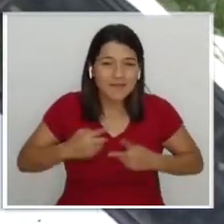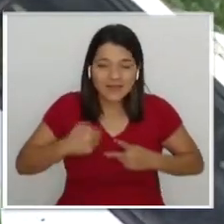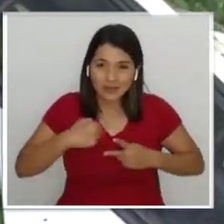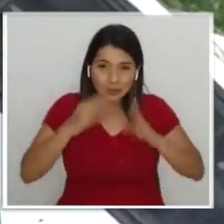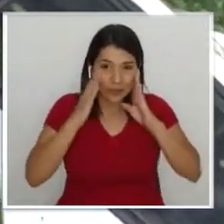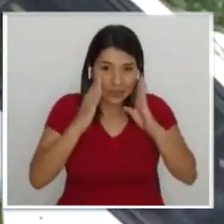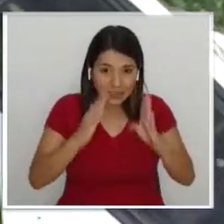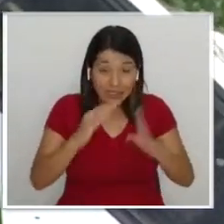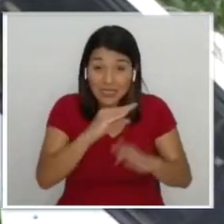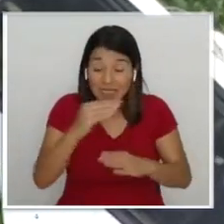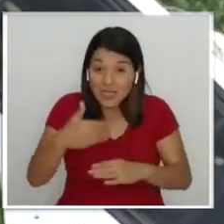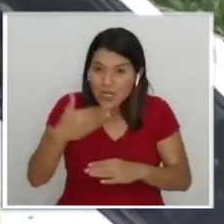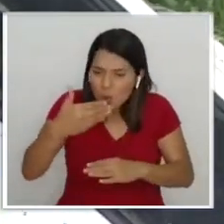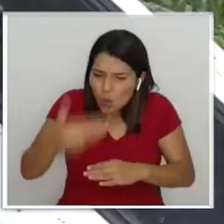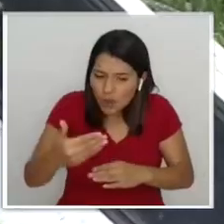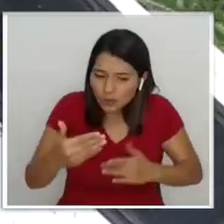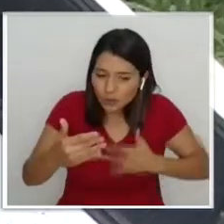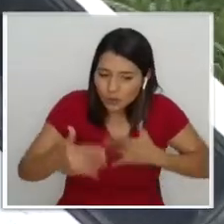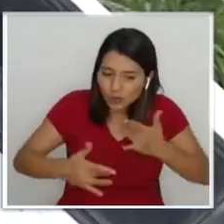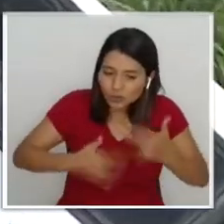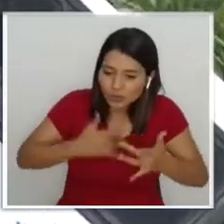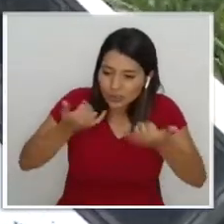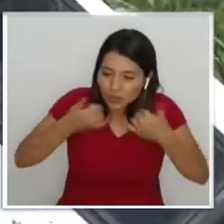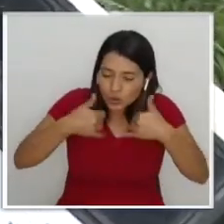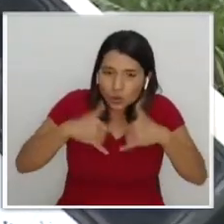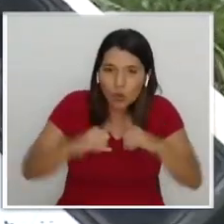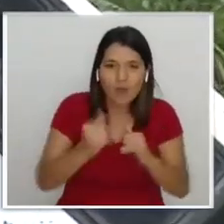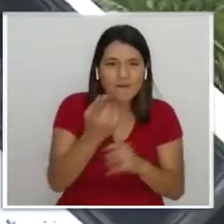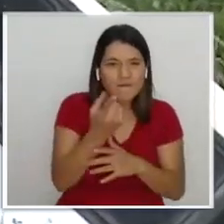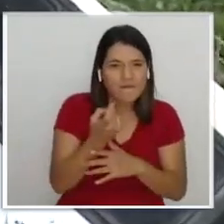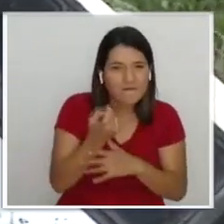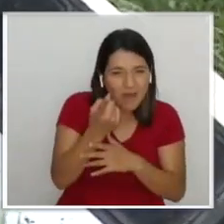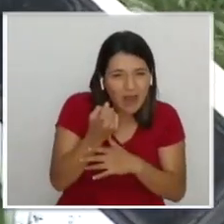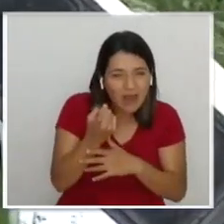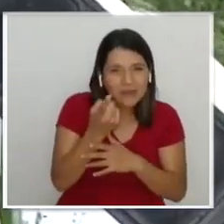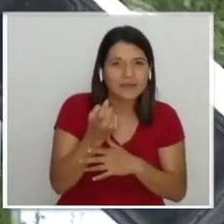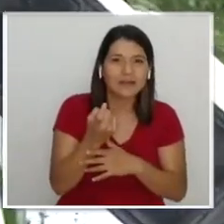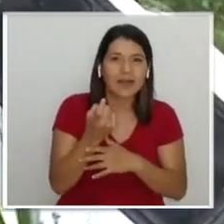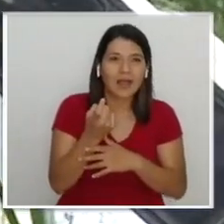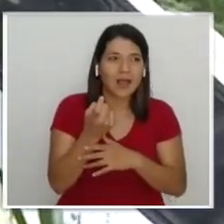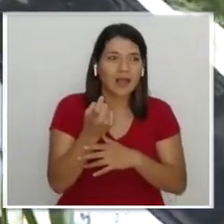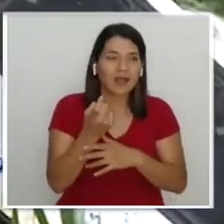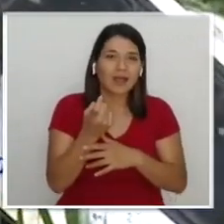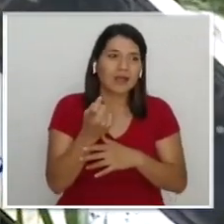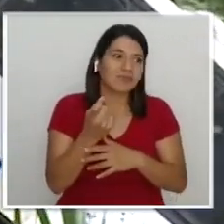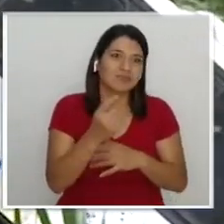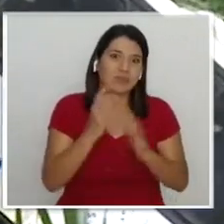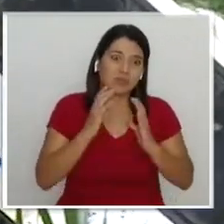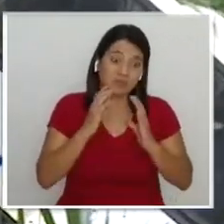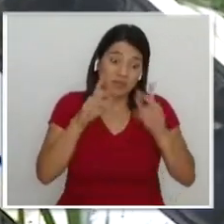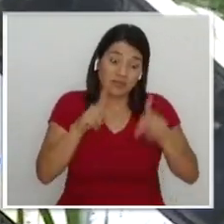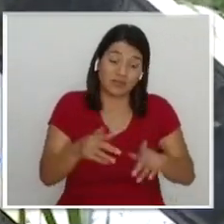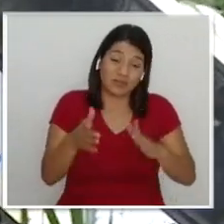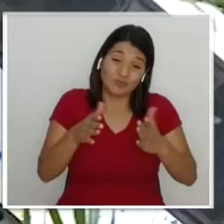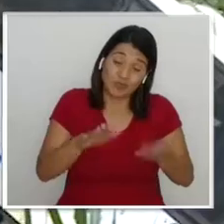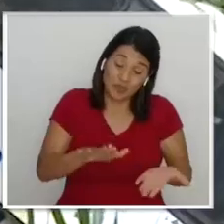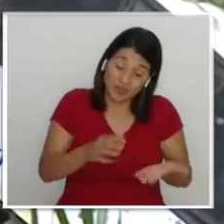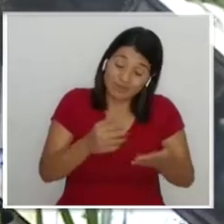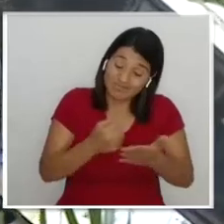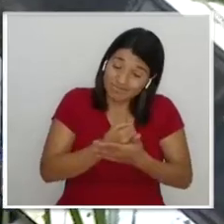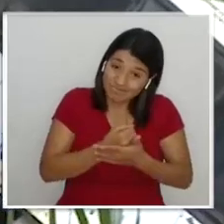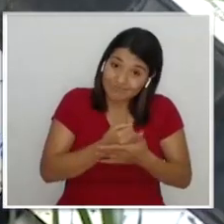uno siente que todavía falta devolver inclusive los cuerpos de las personas lamentablemente fallecidas a